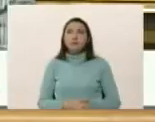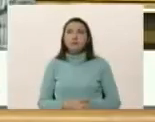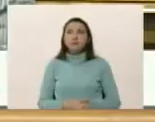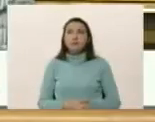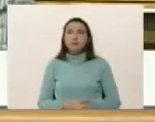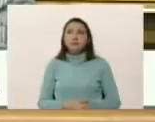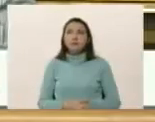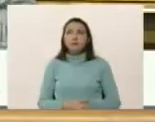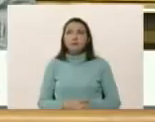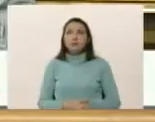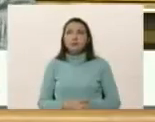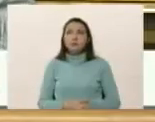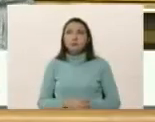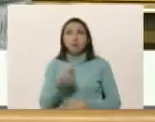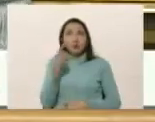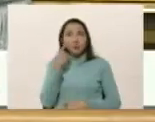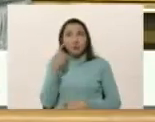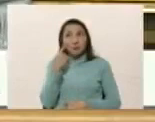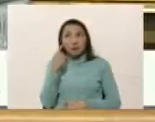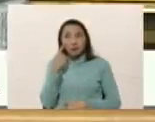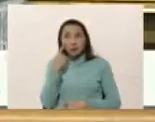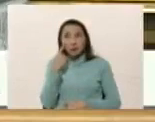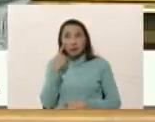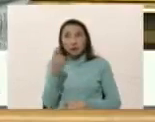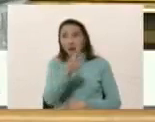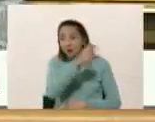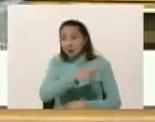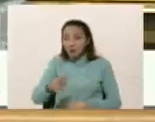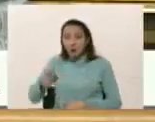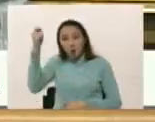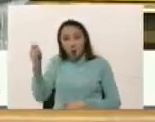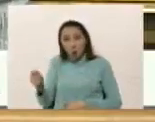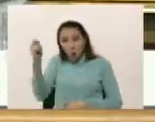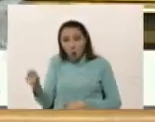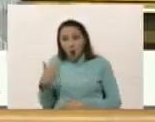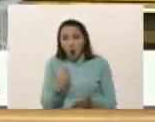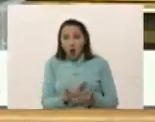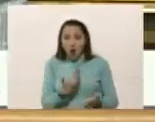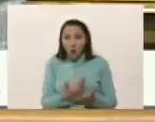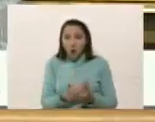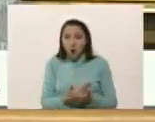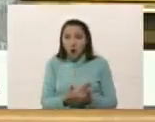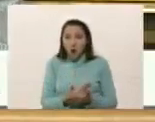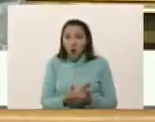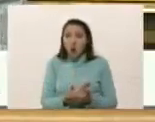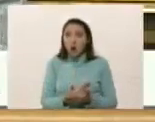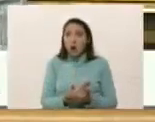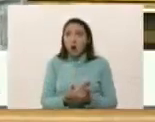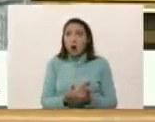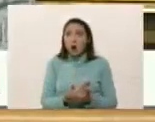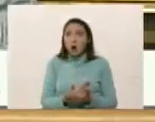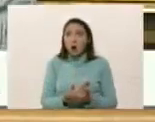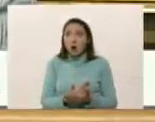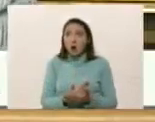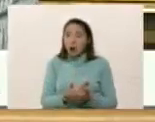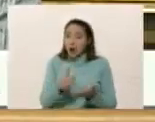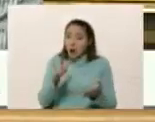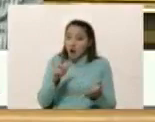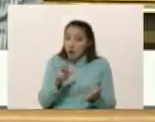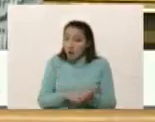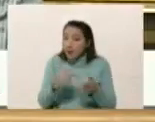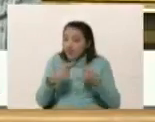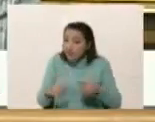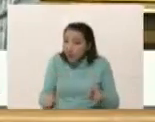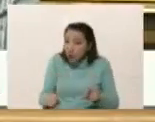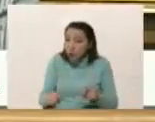en consideración de los anales diputadas y normales diputados y la propuesta en mesa y es aprobar el artículo suprimiendo la